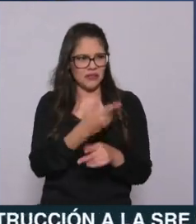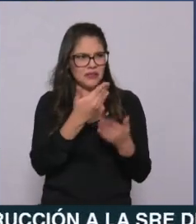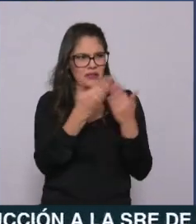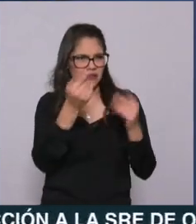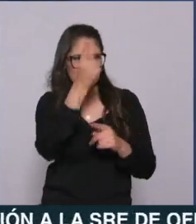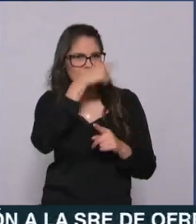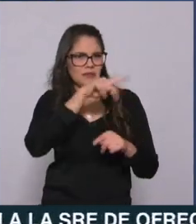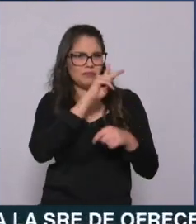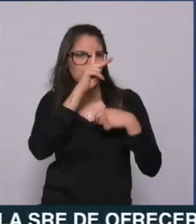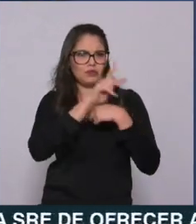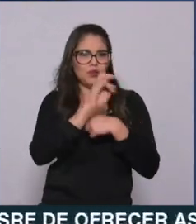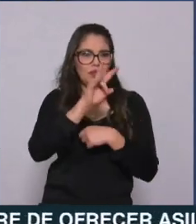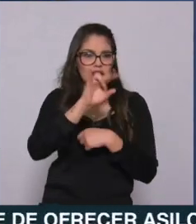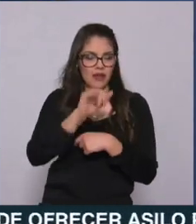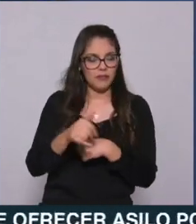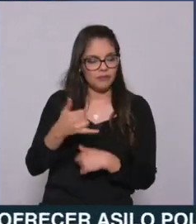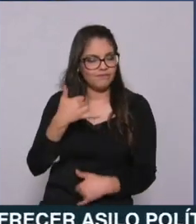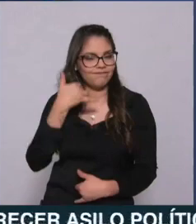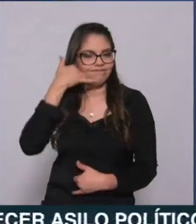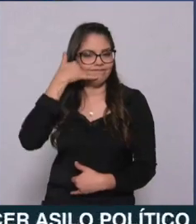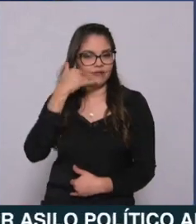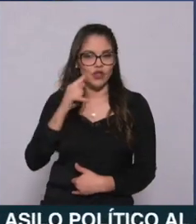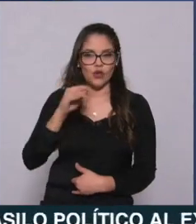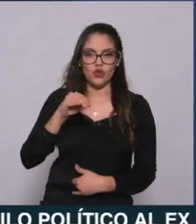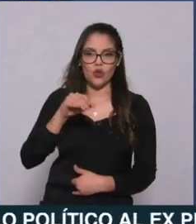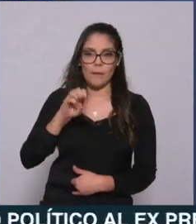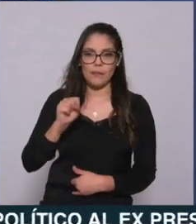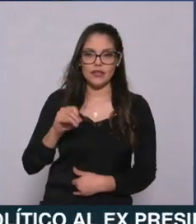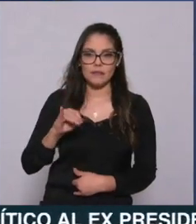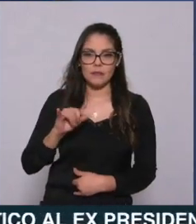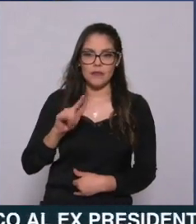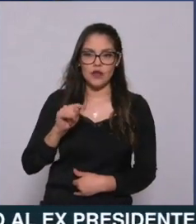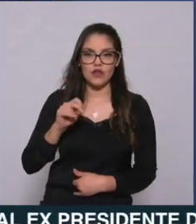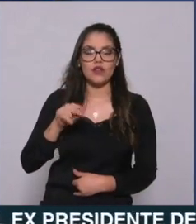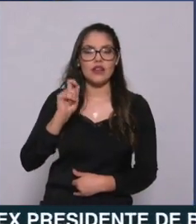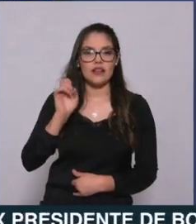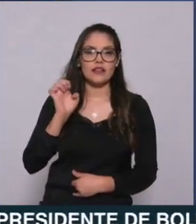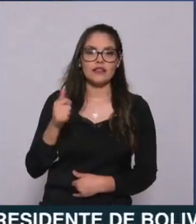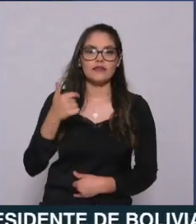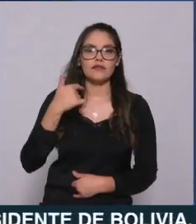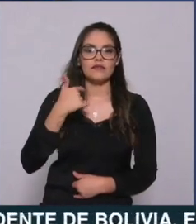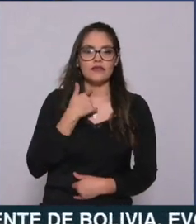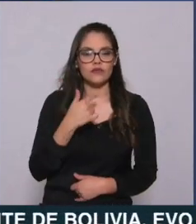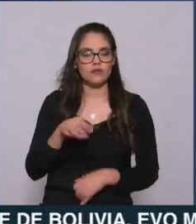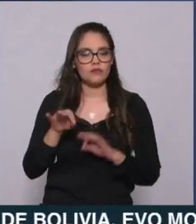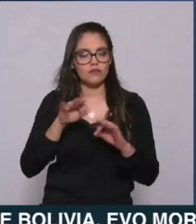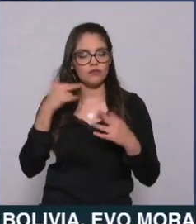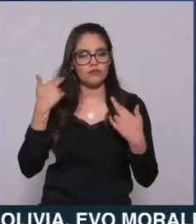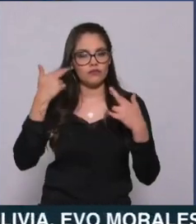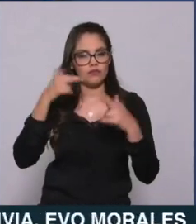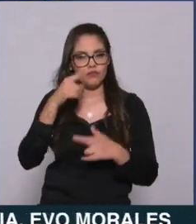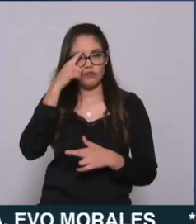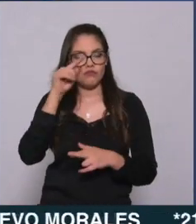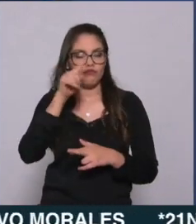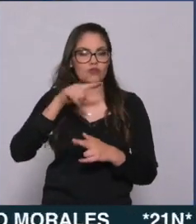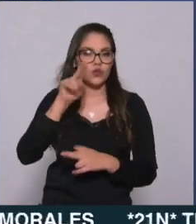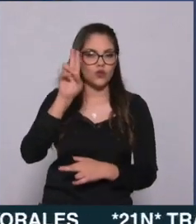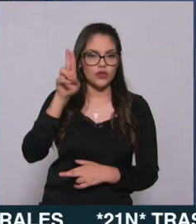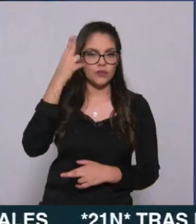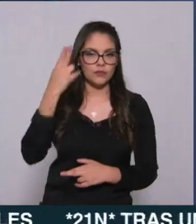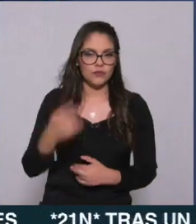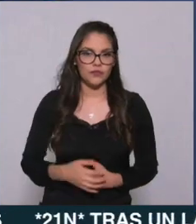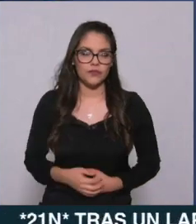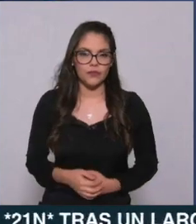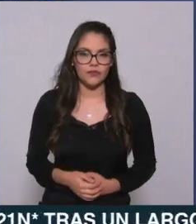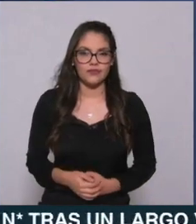nos acompaña en la línea telefónica Tomás Milton Muñoz Bravo. Él es académico de la Facultad de Ciencias Políticas de la UNAM. Tomás, muy